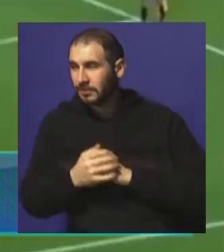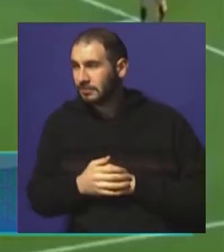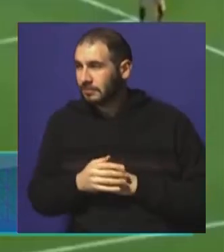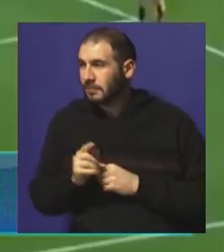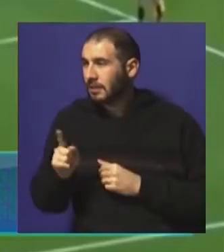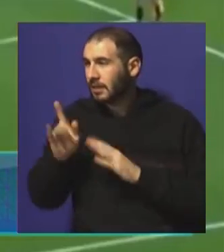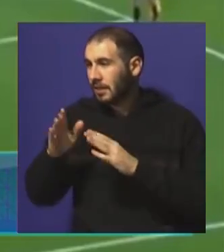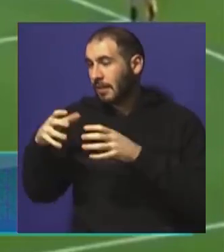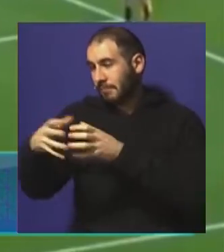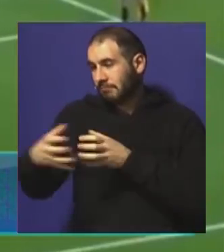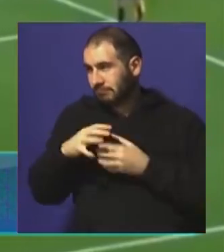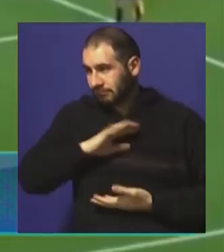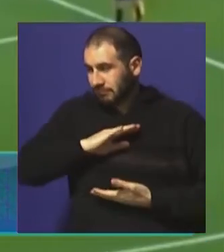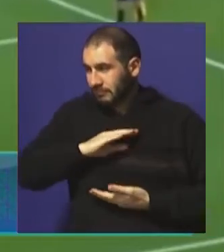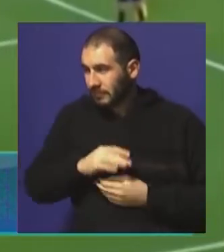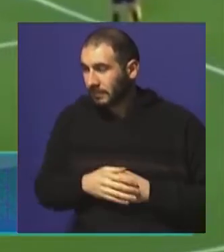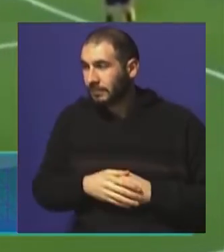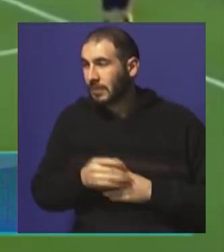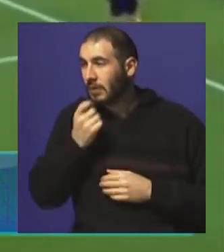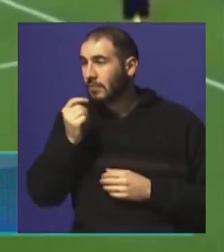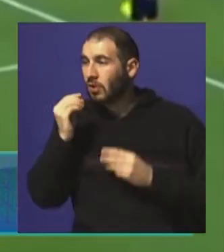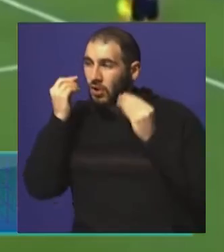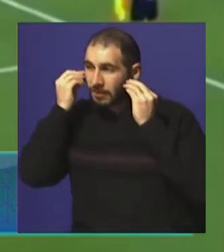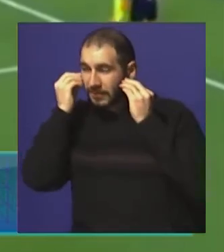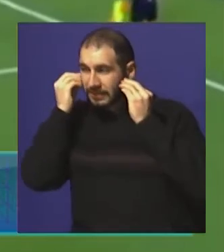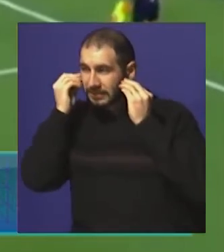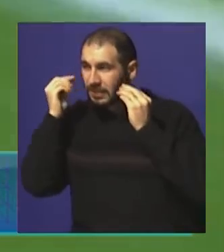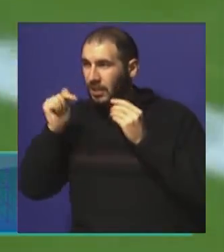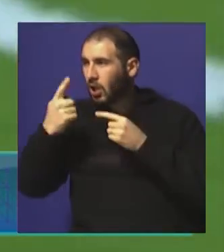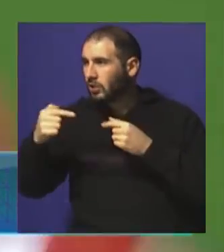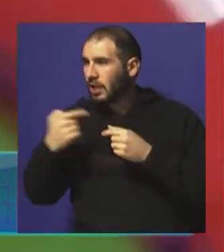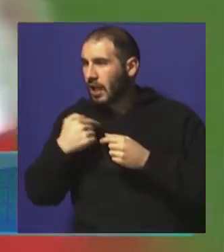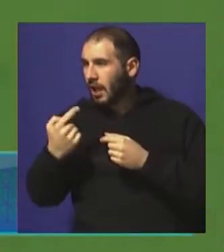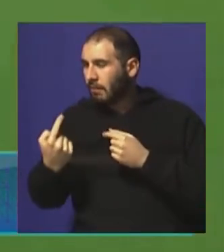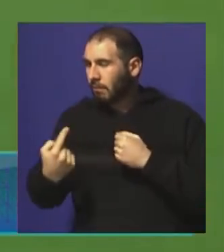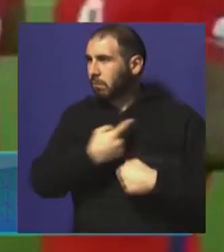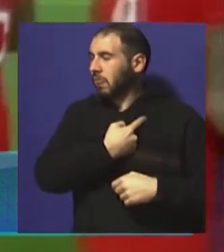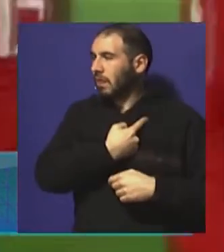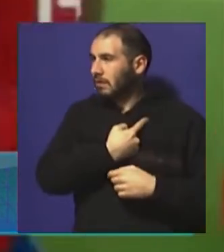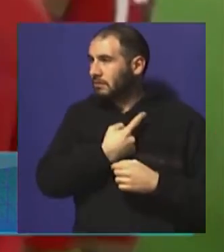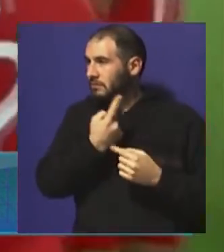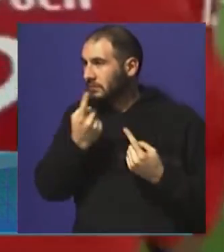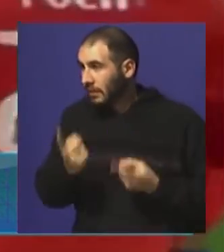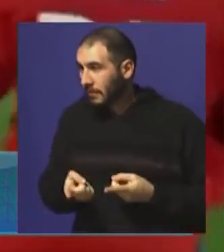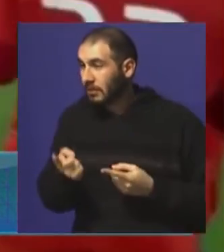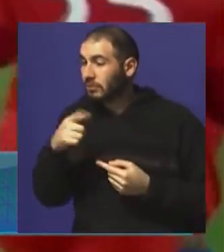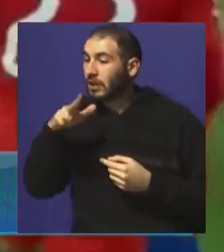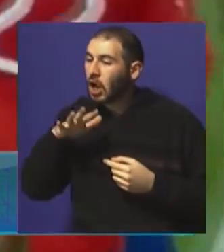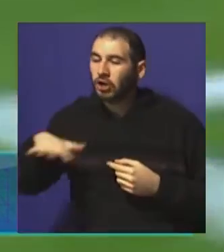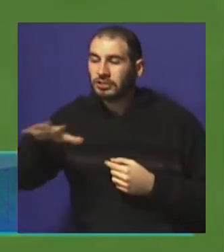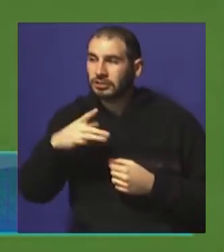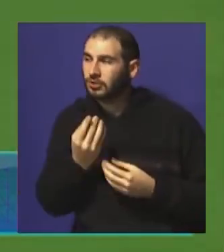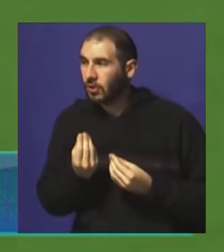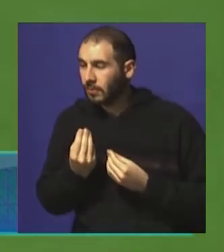se quedó con la pelota. En el caso de Leo, el impacto que tuvo en ese momento, también tenemos que